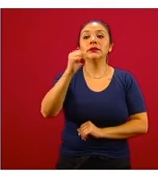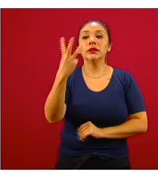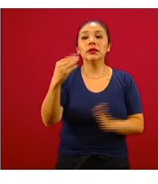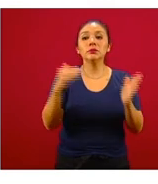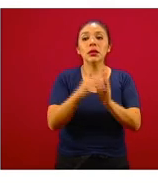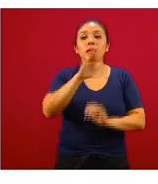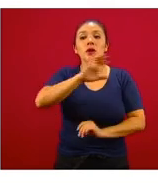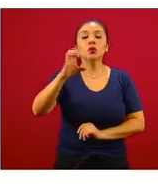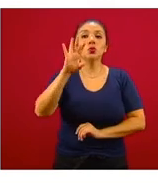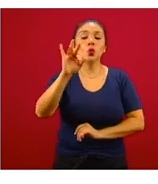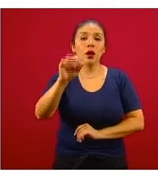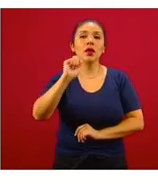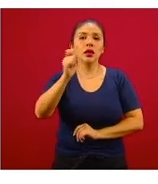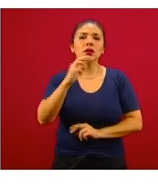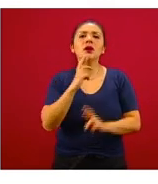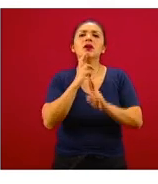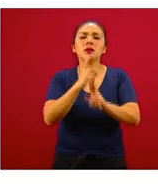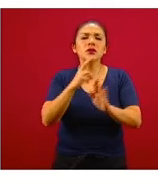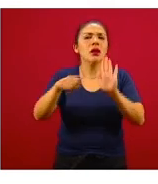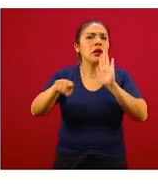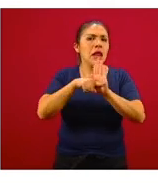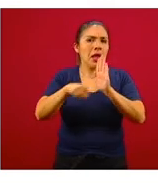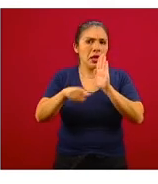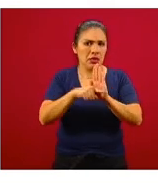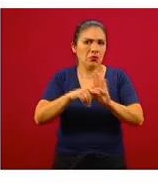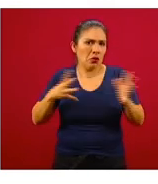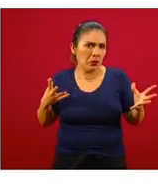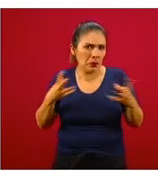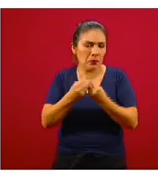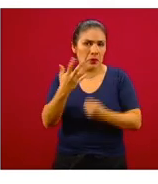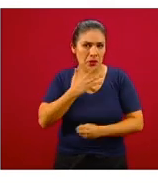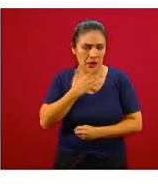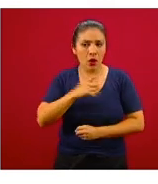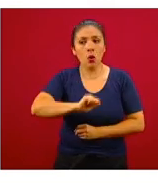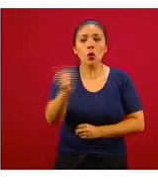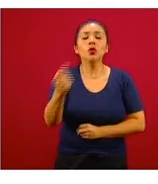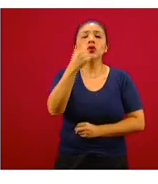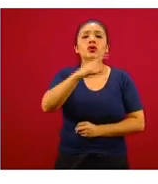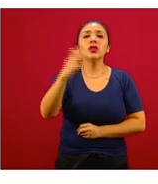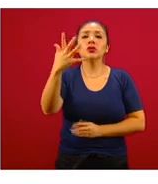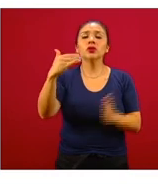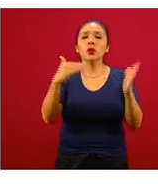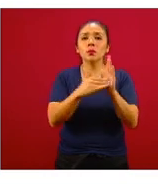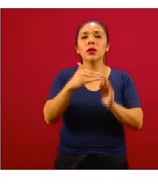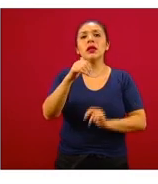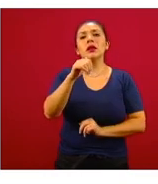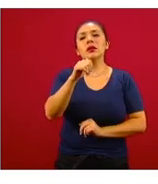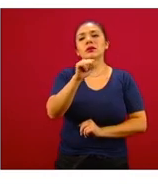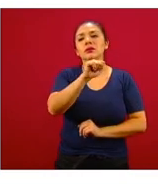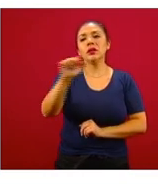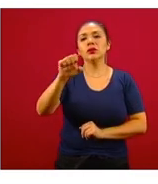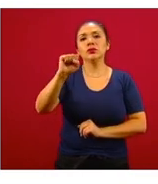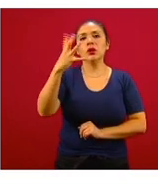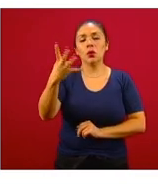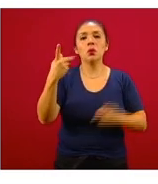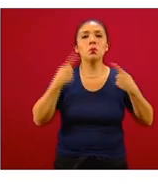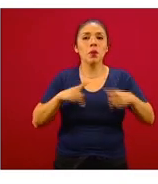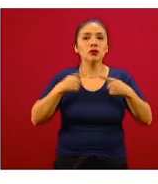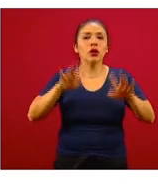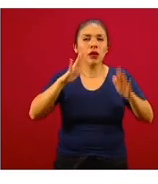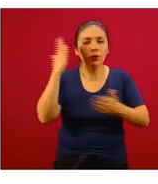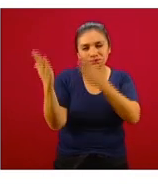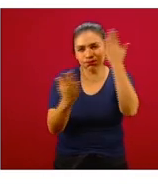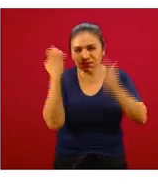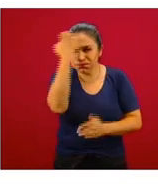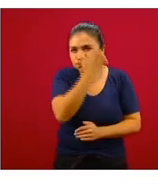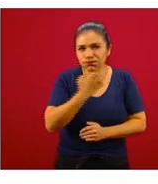63.507 2,507 son los resultados deaths. negativos que se han We've had acumulado y ya son más de 63,540 las personas que han sido estudiadas e